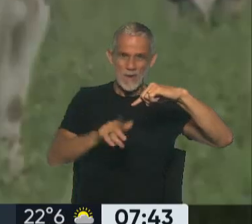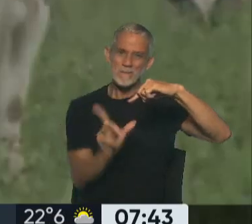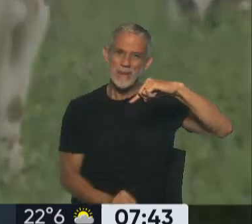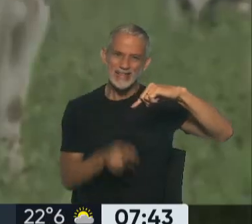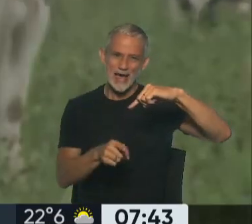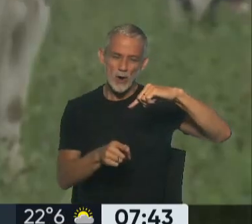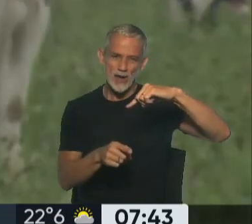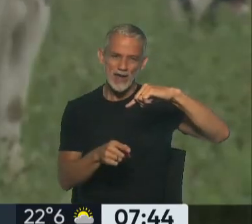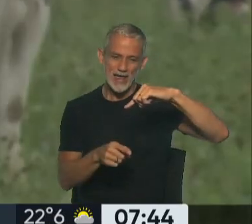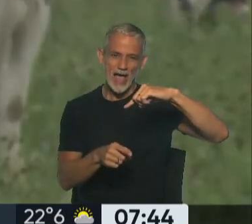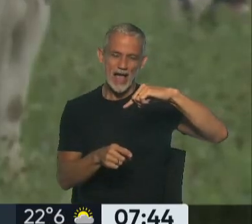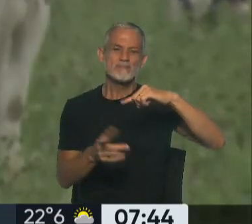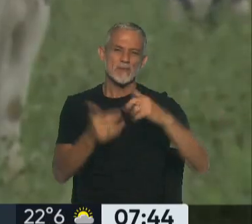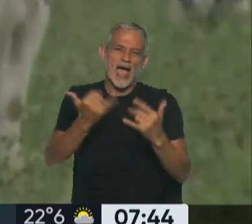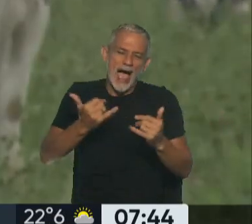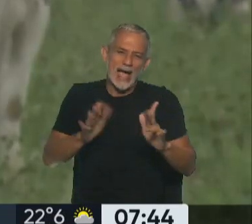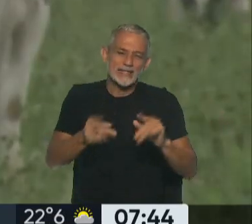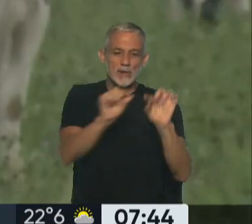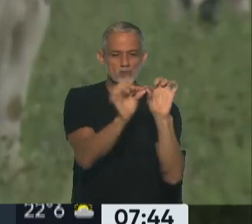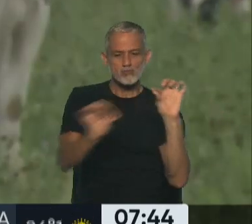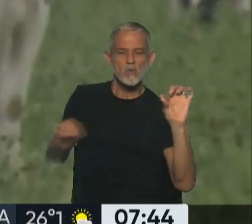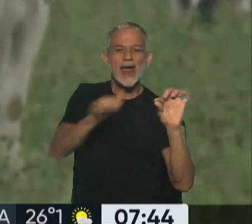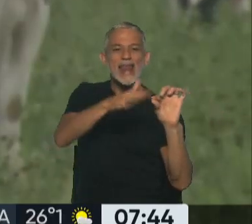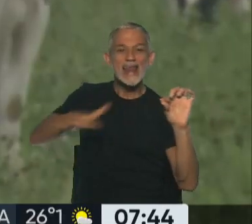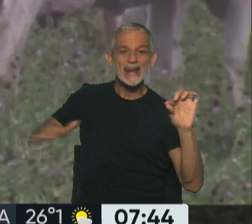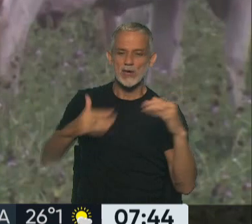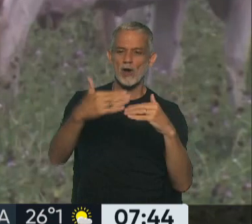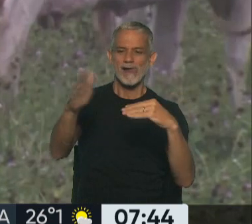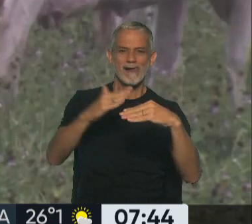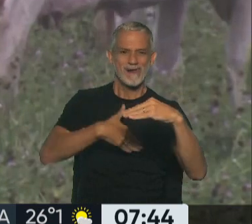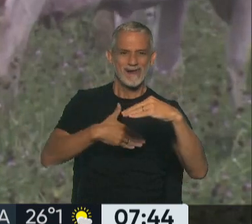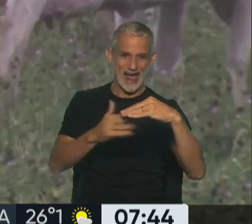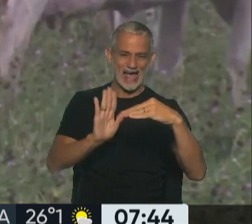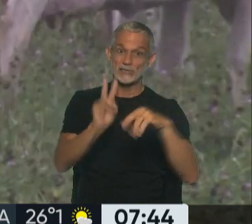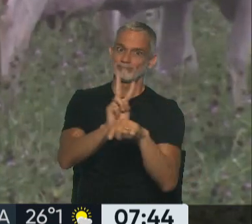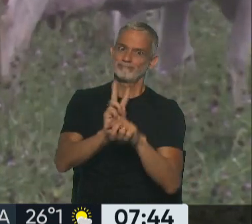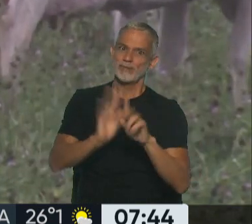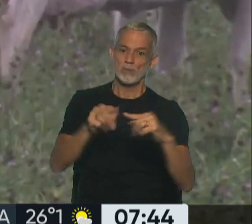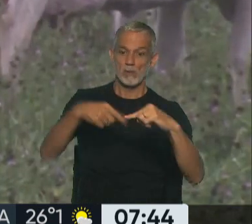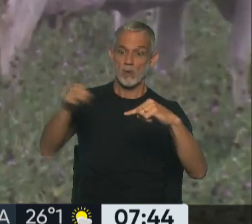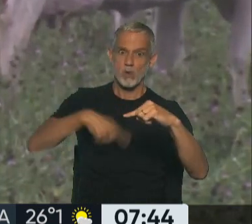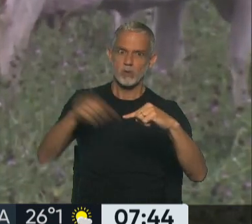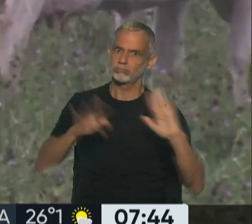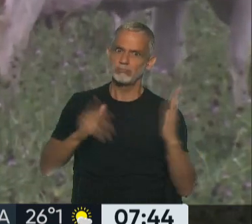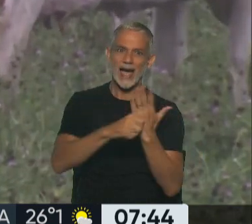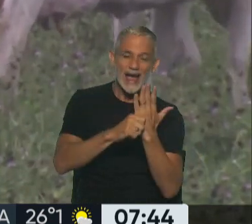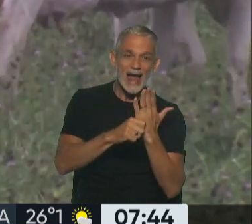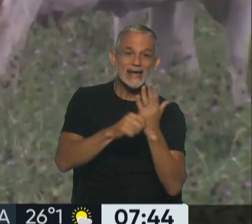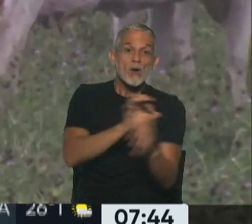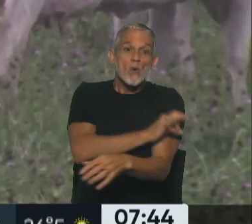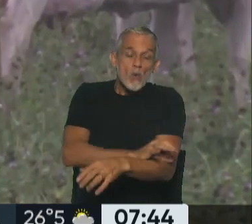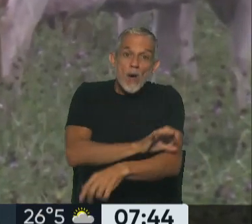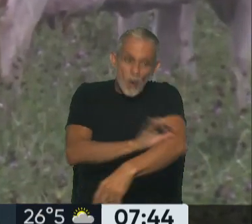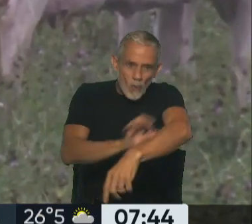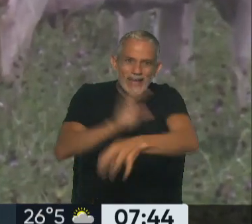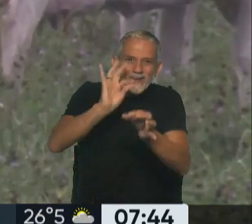hay una frontera geográfica y también una frontera sanitaria el senasa cuida mucho que no se pase carne con hueso porque en el hueso